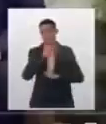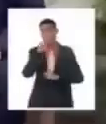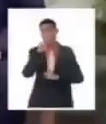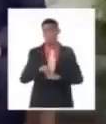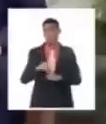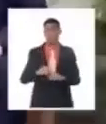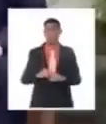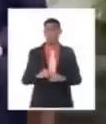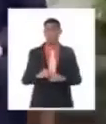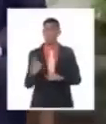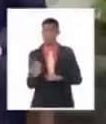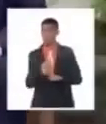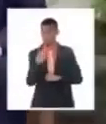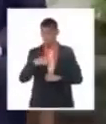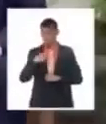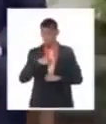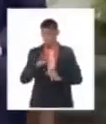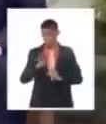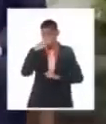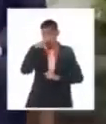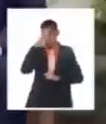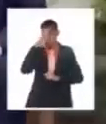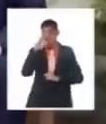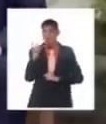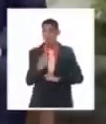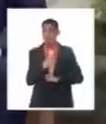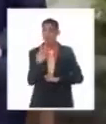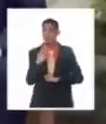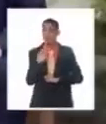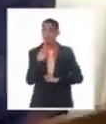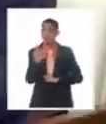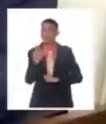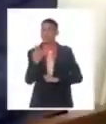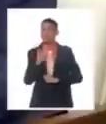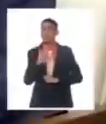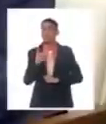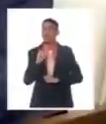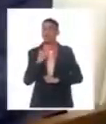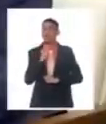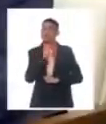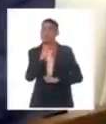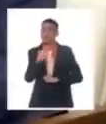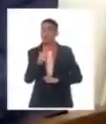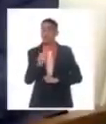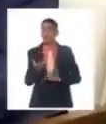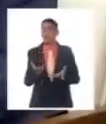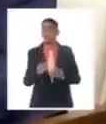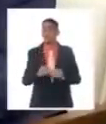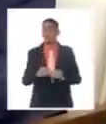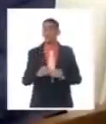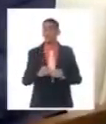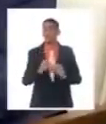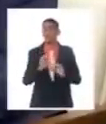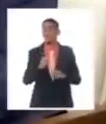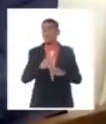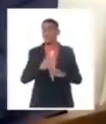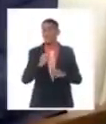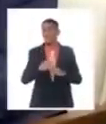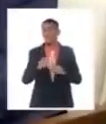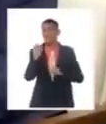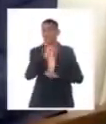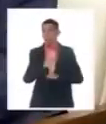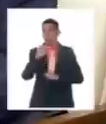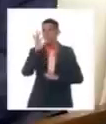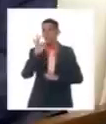Nosotros, por una parte, estamos condenando y estamos rechazando la expansión de la OTAN hacia las fronteras